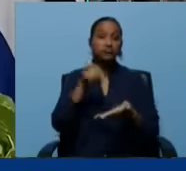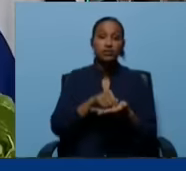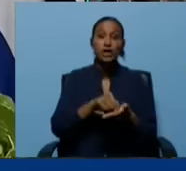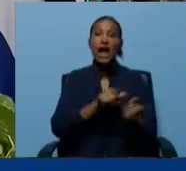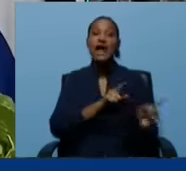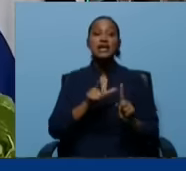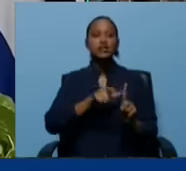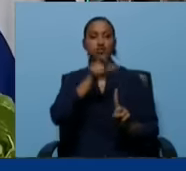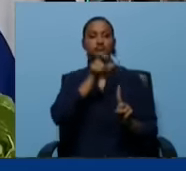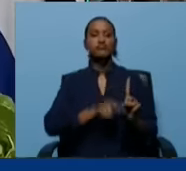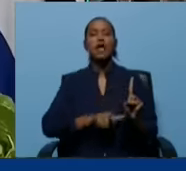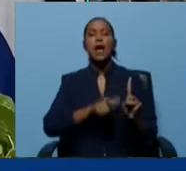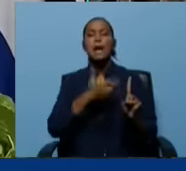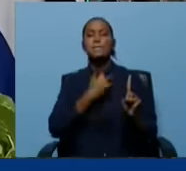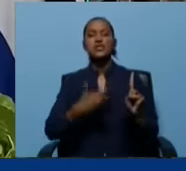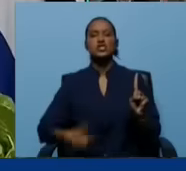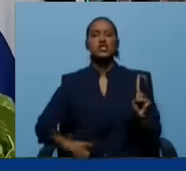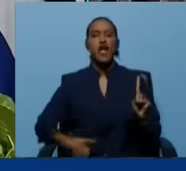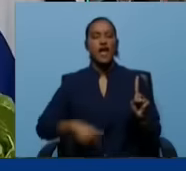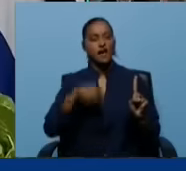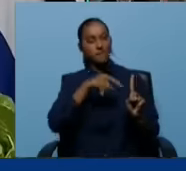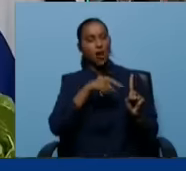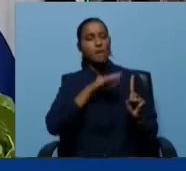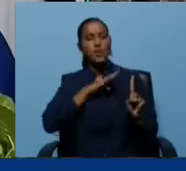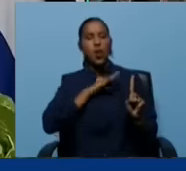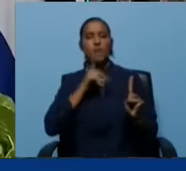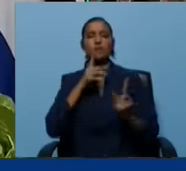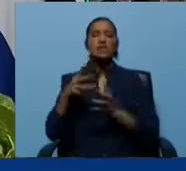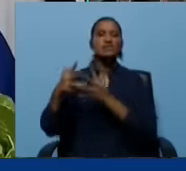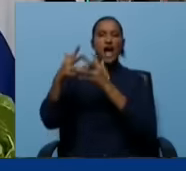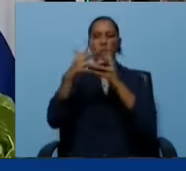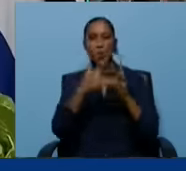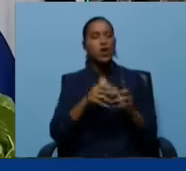William Walker, reconocido por el Departamento de Estado.